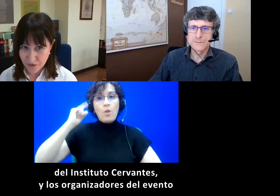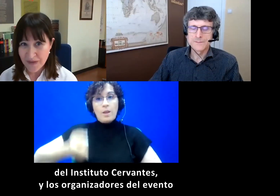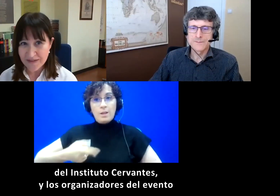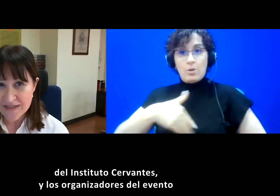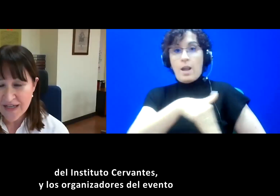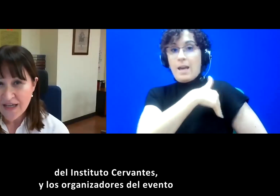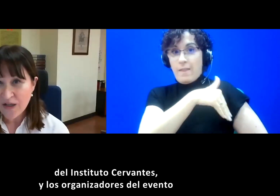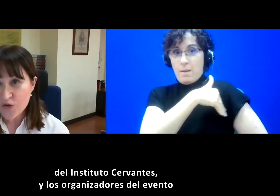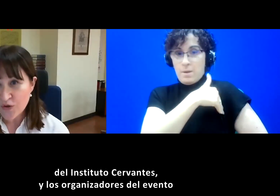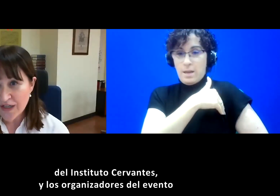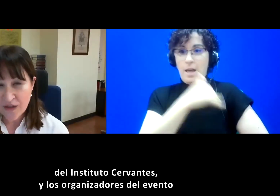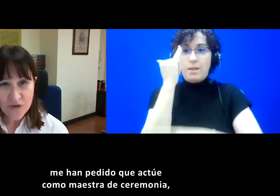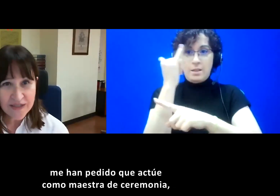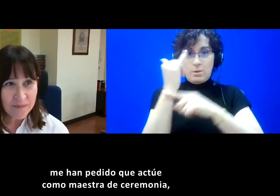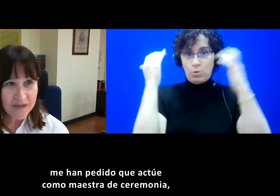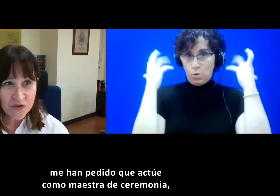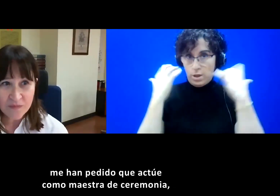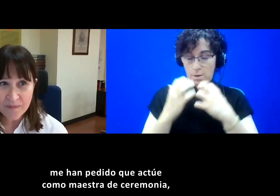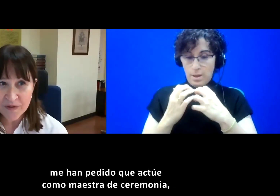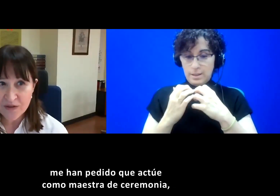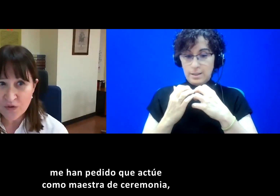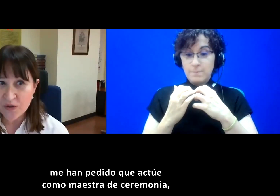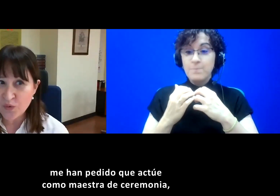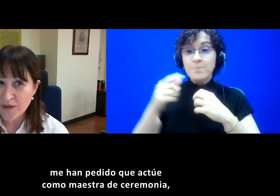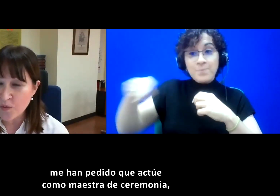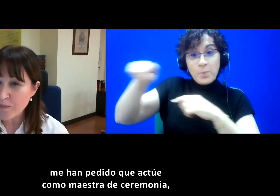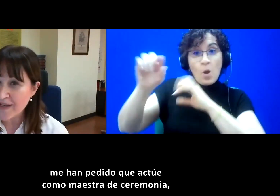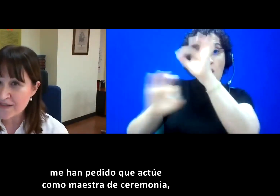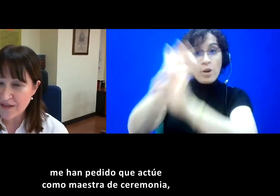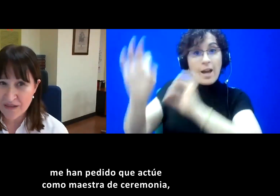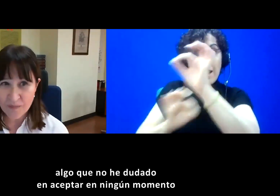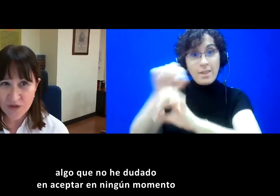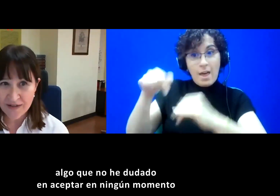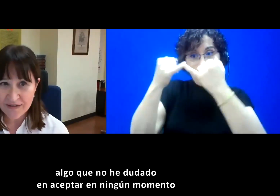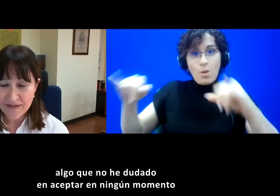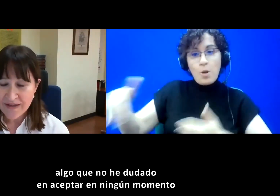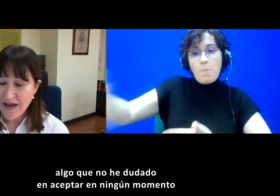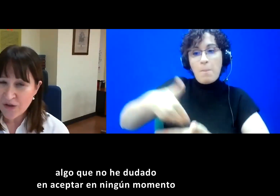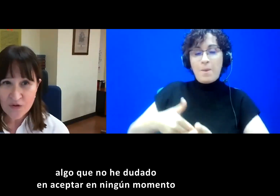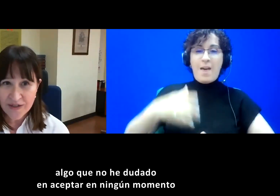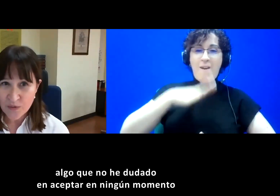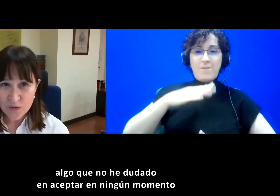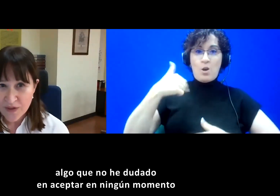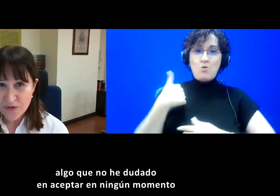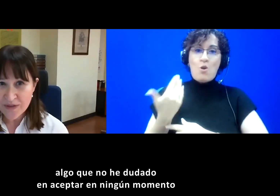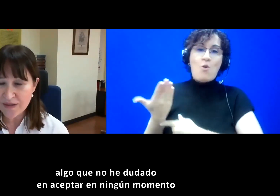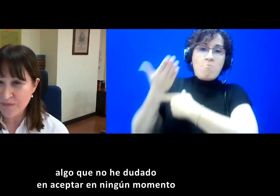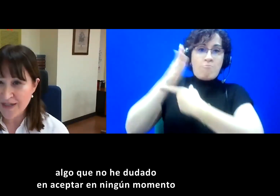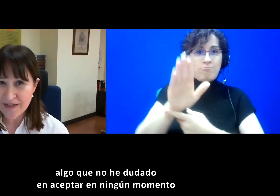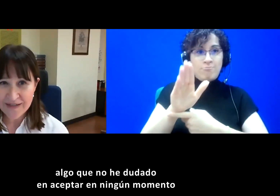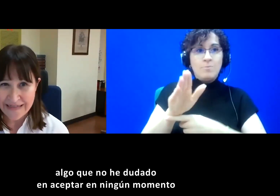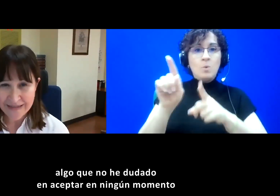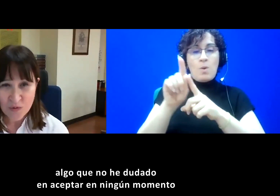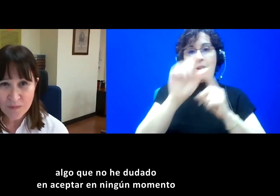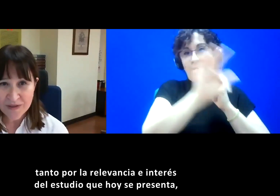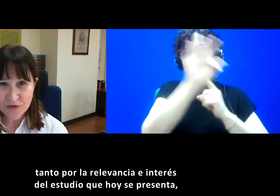Instituto Cervantes y los organizadores del evento me han pedido que actúe como maestra de ceremonia, algo que no he dudado en aceptar